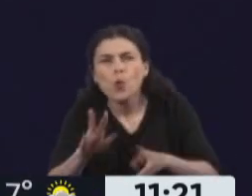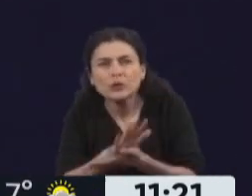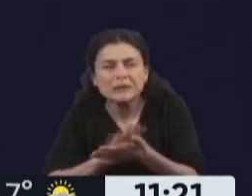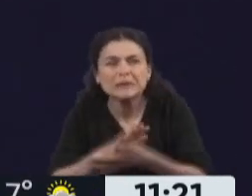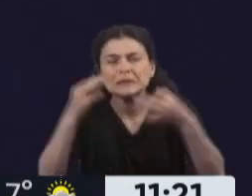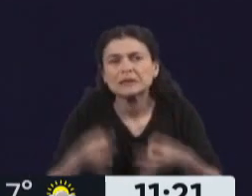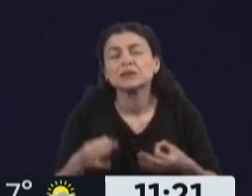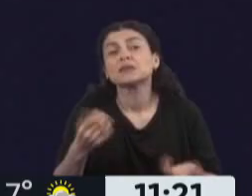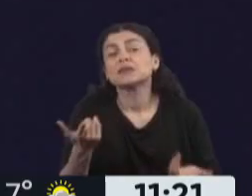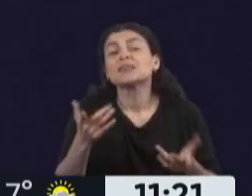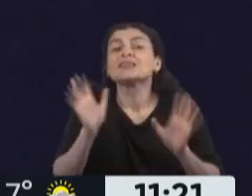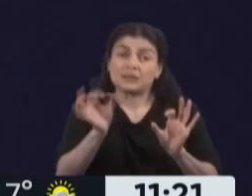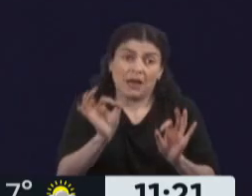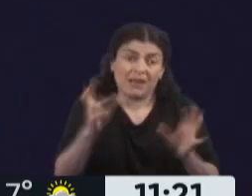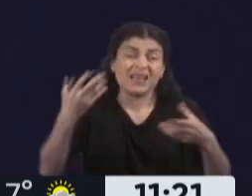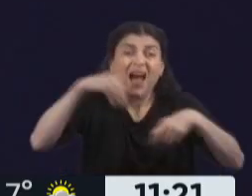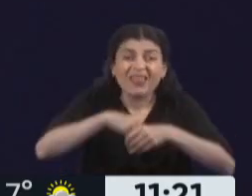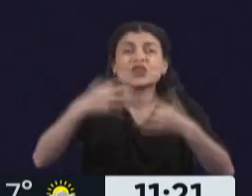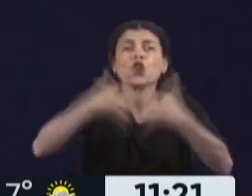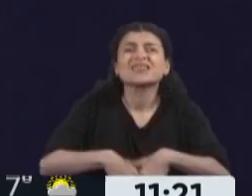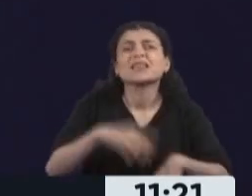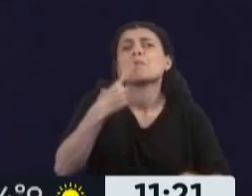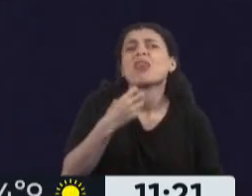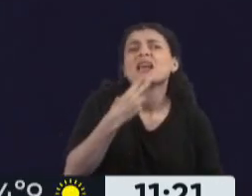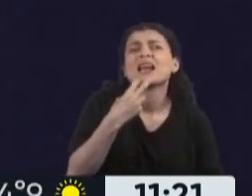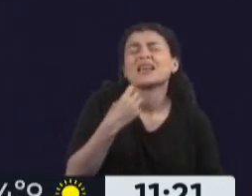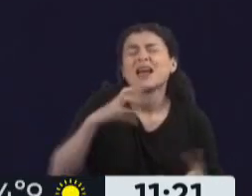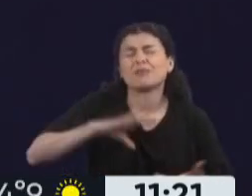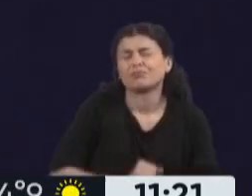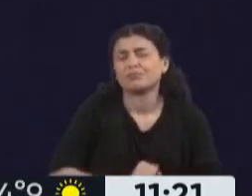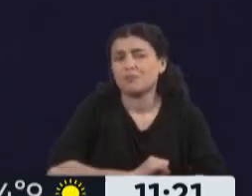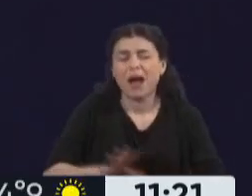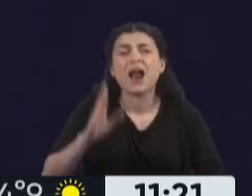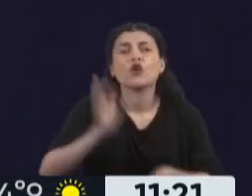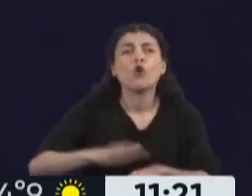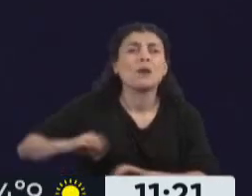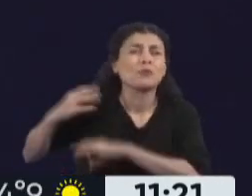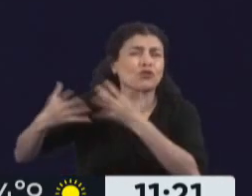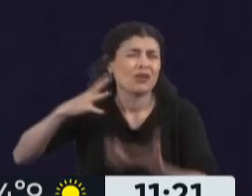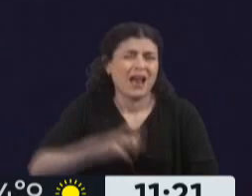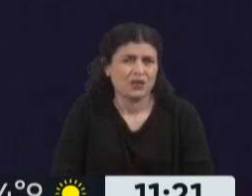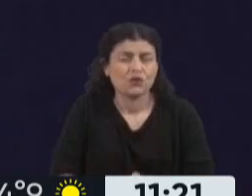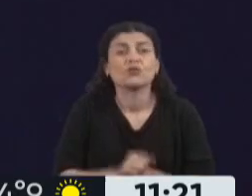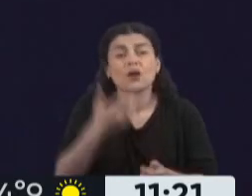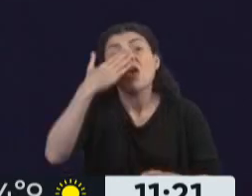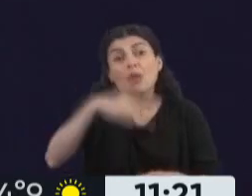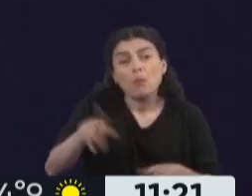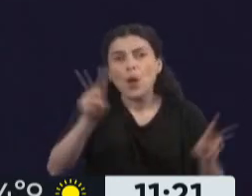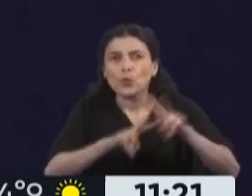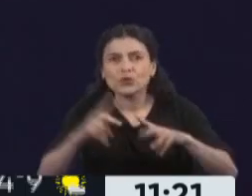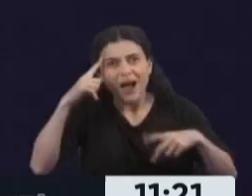de, repito, un sistema colapsado para que la gente y las industrias lo sientan lo menos